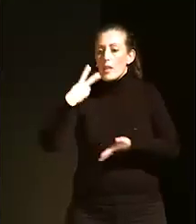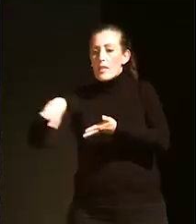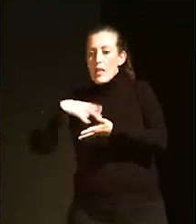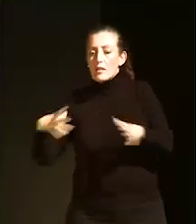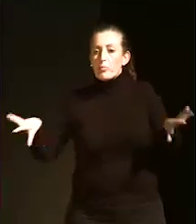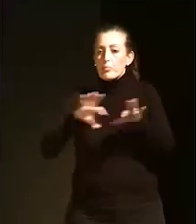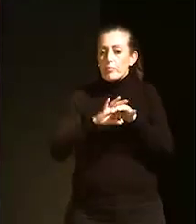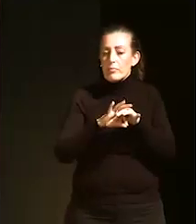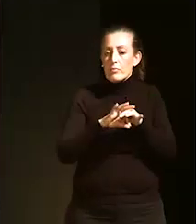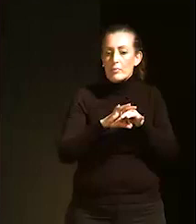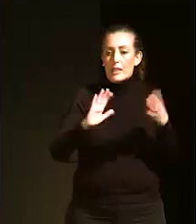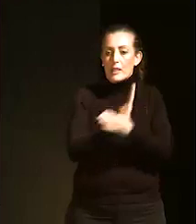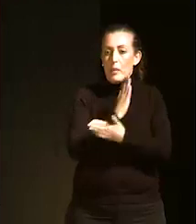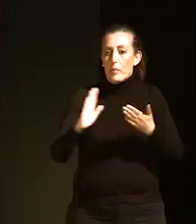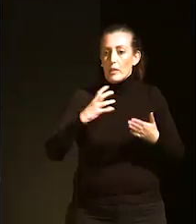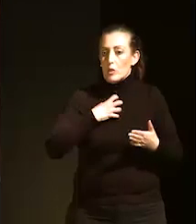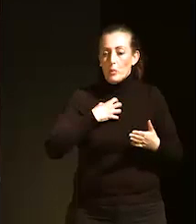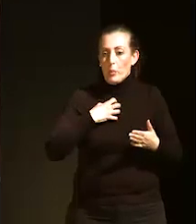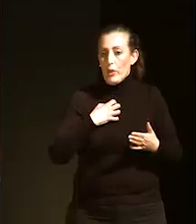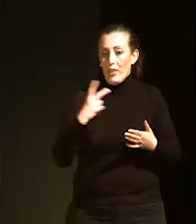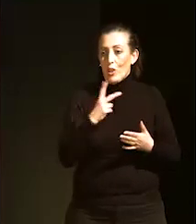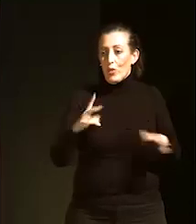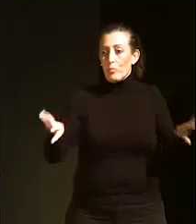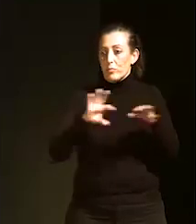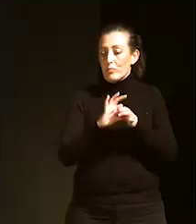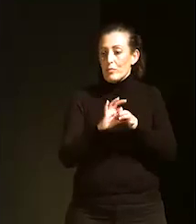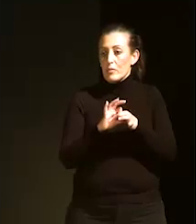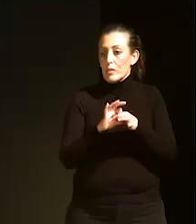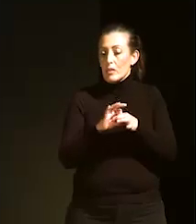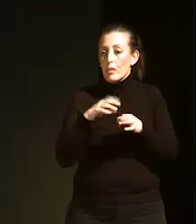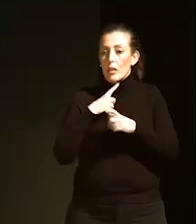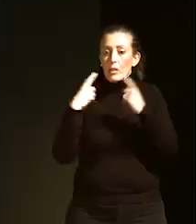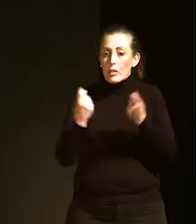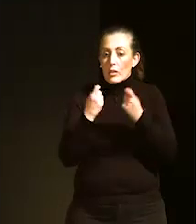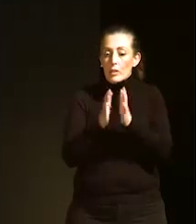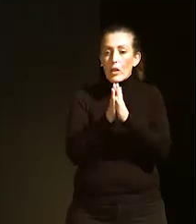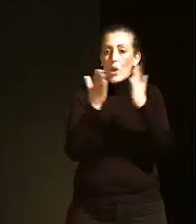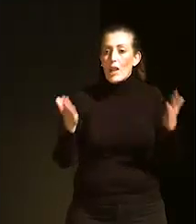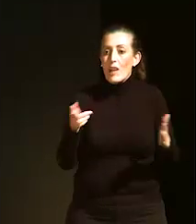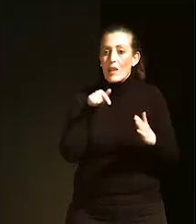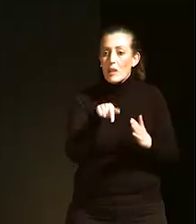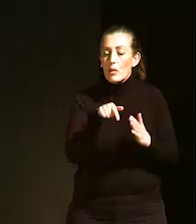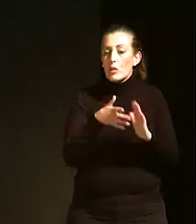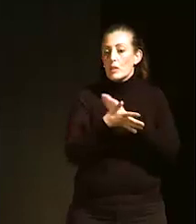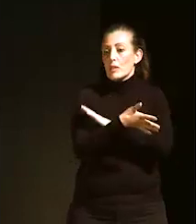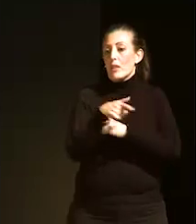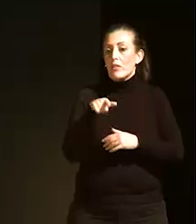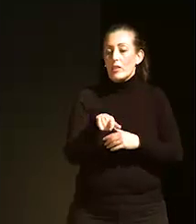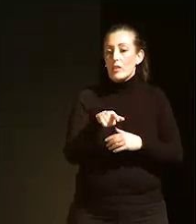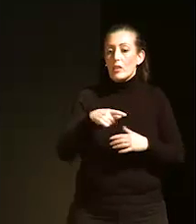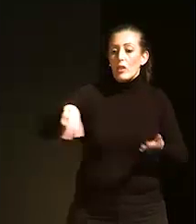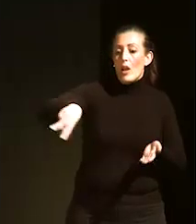sin música van aparejados completamente ellos publicaron el libro at its a job que quiere decir